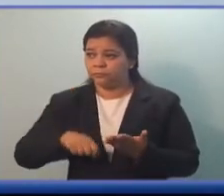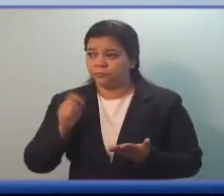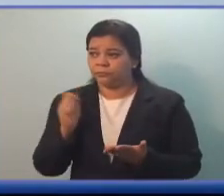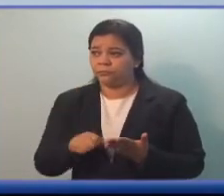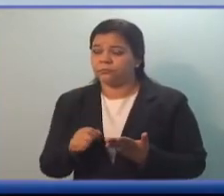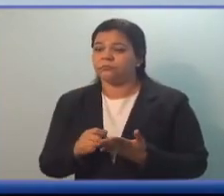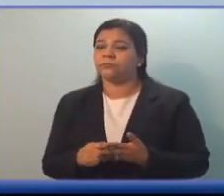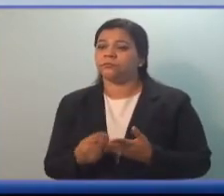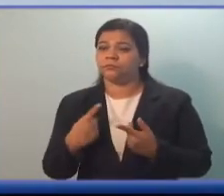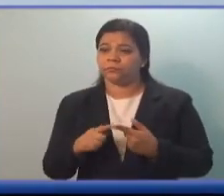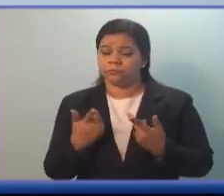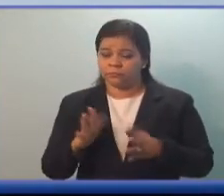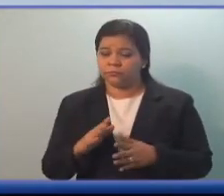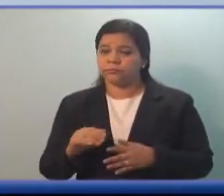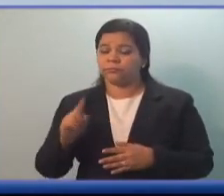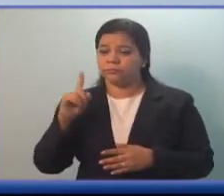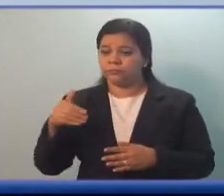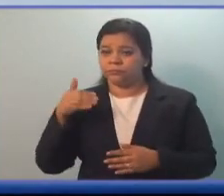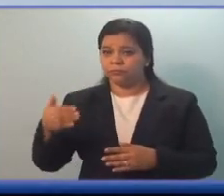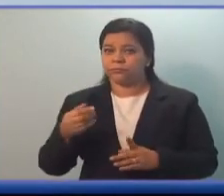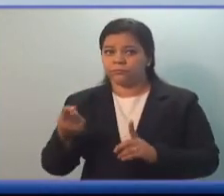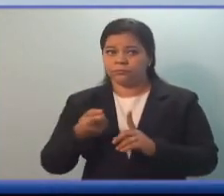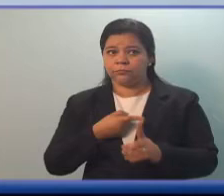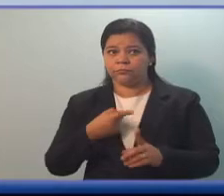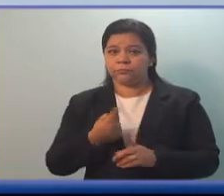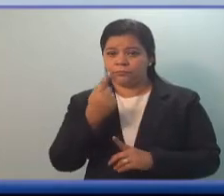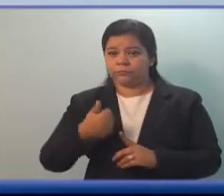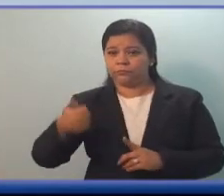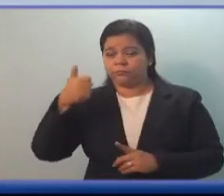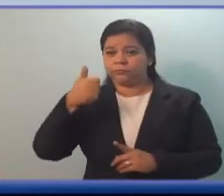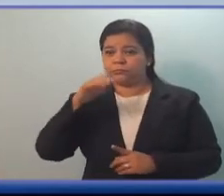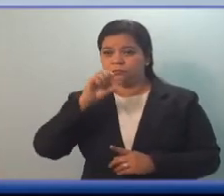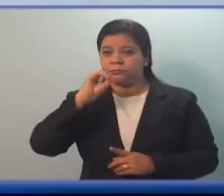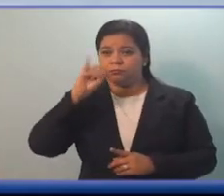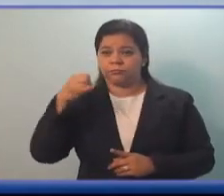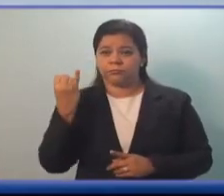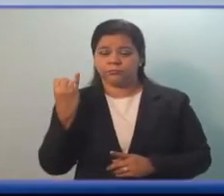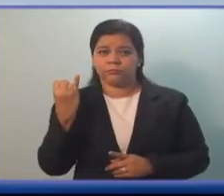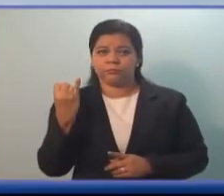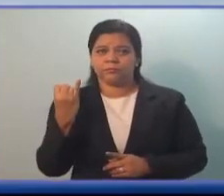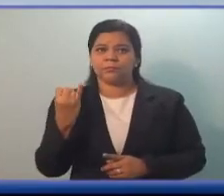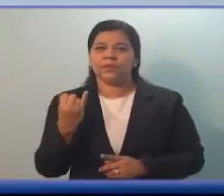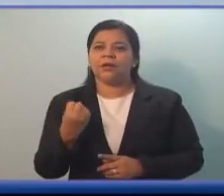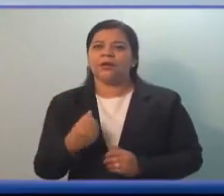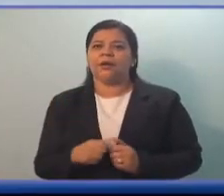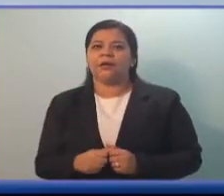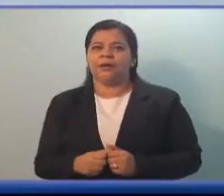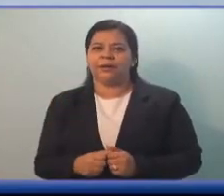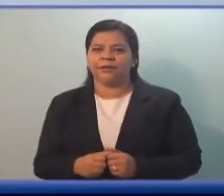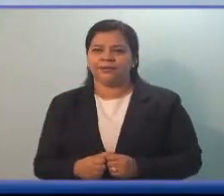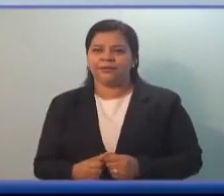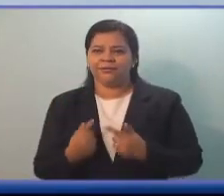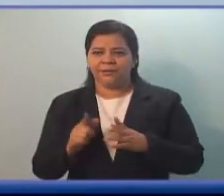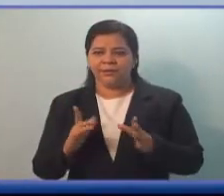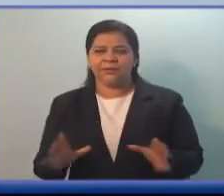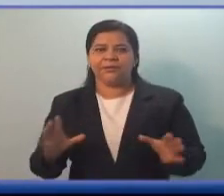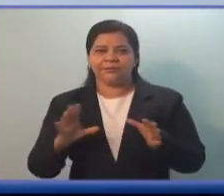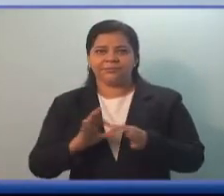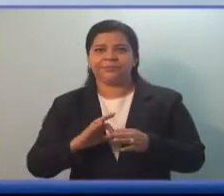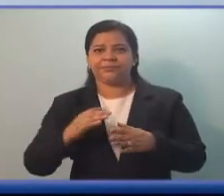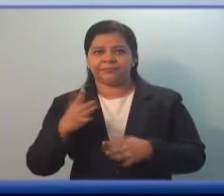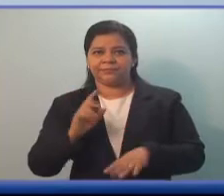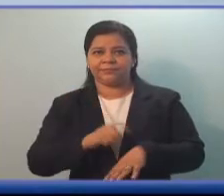años y medio. Me nombraron también magistrado suplente de la Corte Suprema de Justicia. Tuve poco tiempo porque